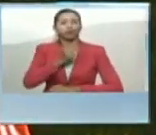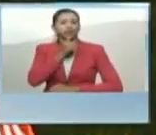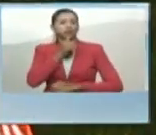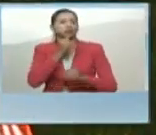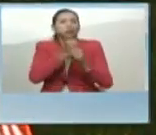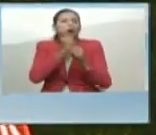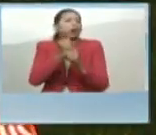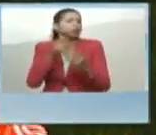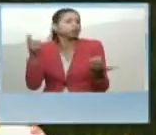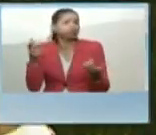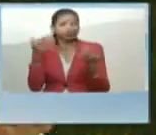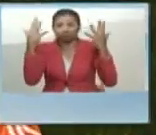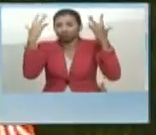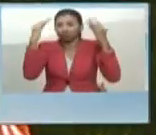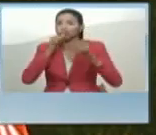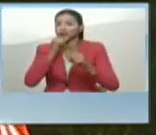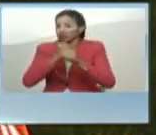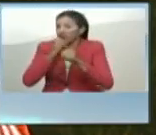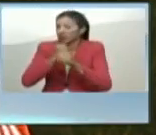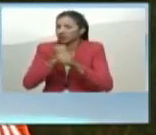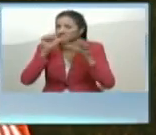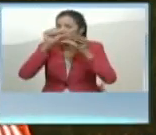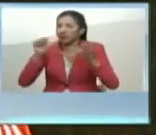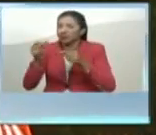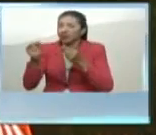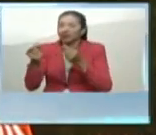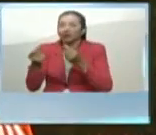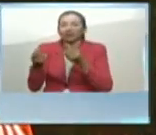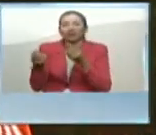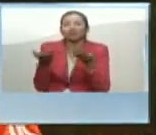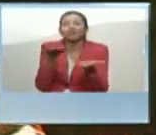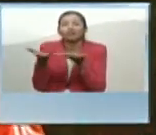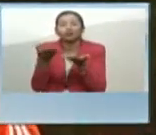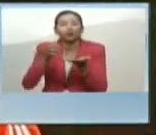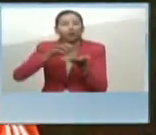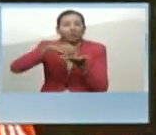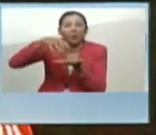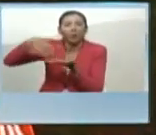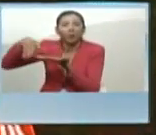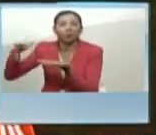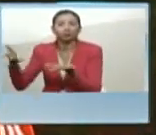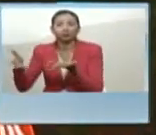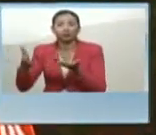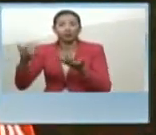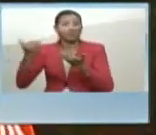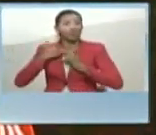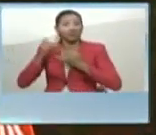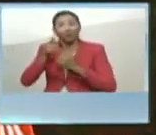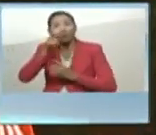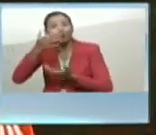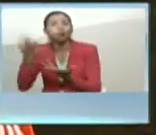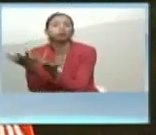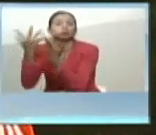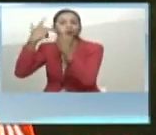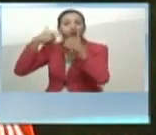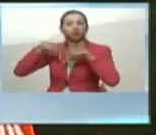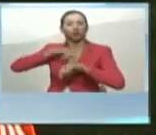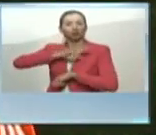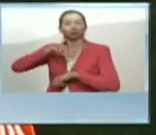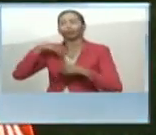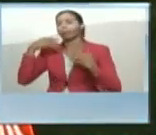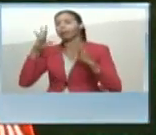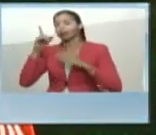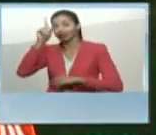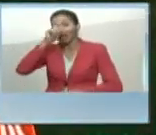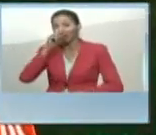industria de esa? ¿Quién trabaja en los sistemas distributivos? Es el pueblo quien nos informa a nosotros. Nosotros rompimos récord este año,